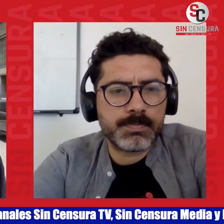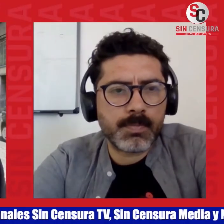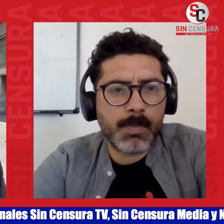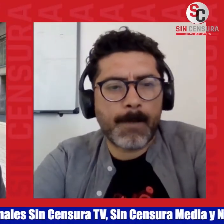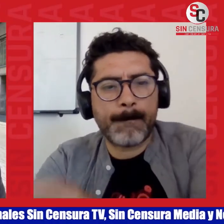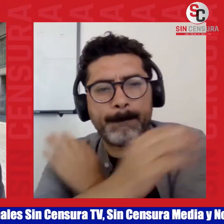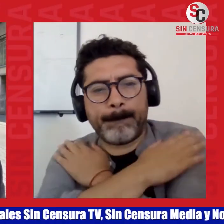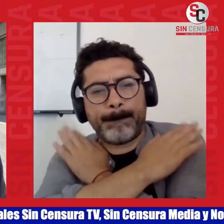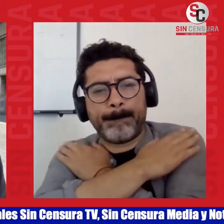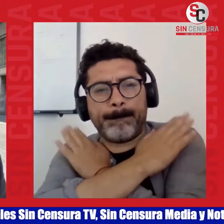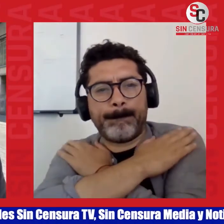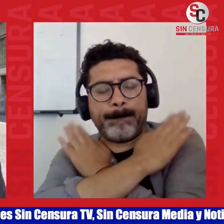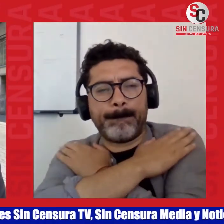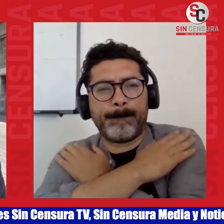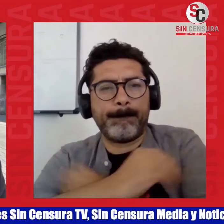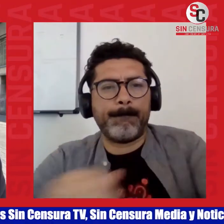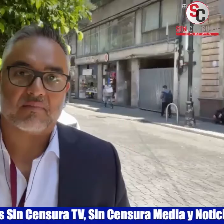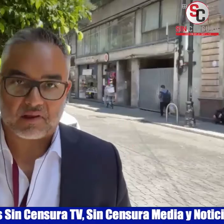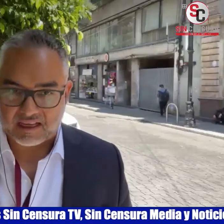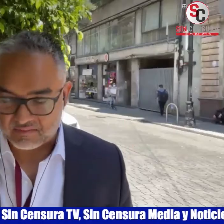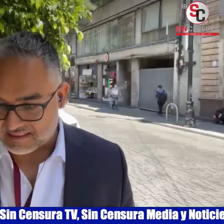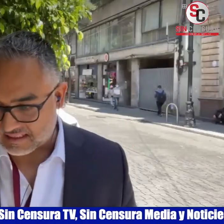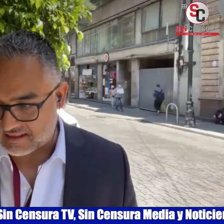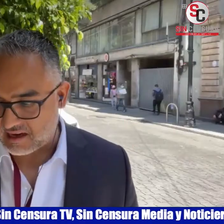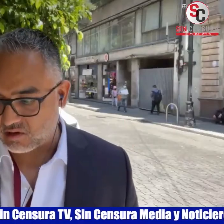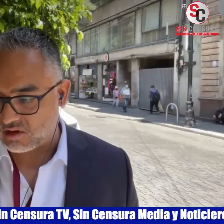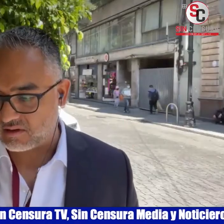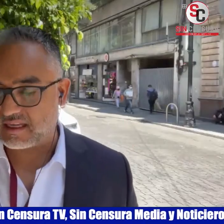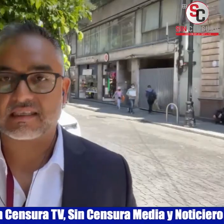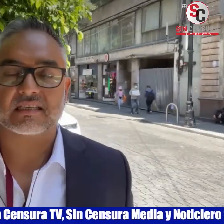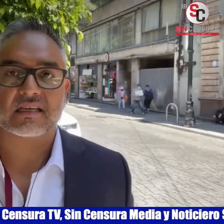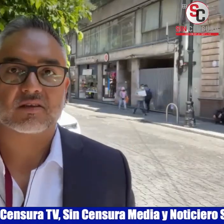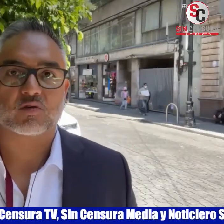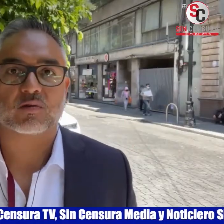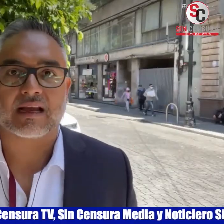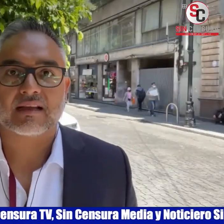el sociólogo Julián Atilano, analista y miembro de las mesas de diálogo de Sin Censura.